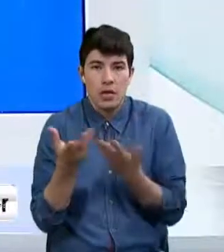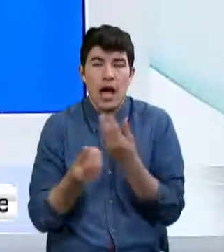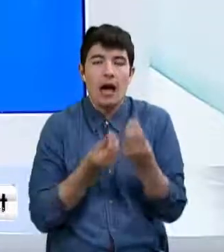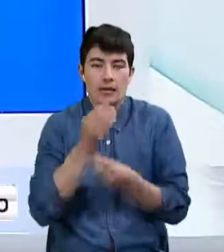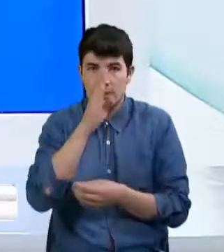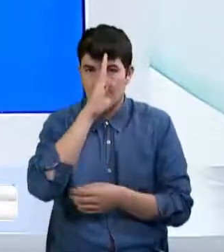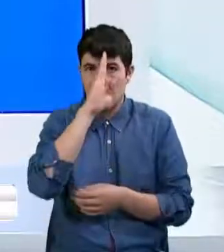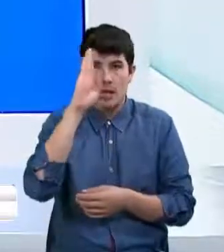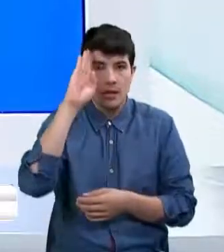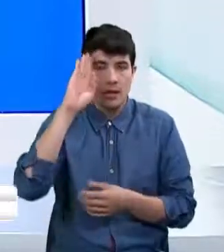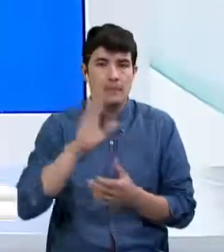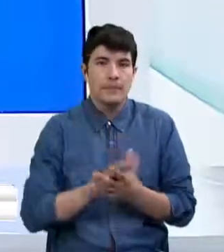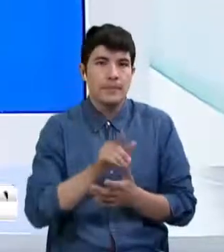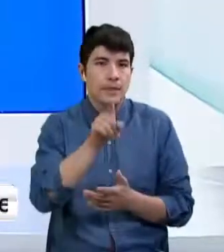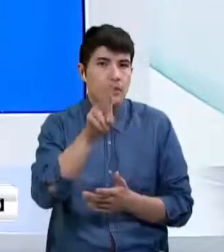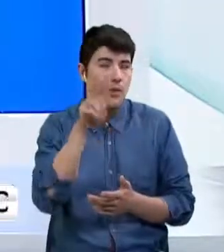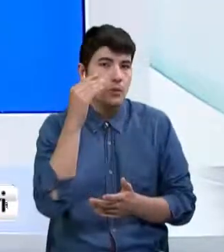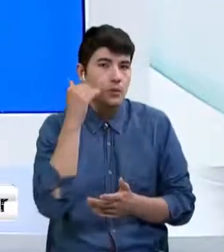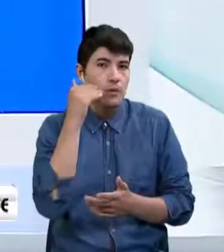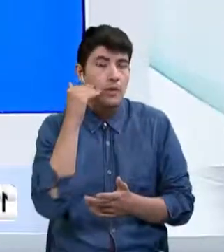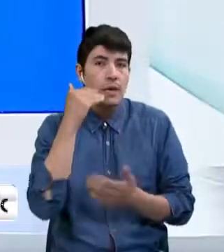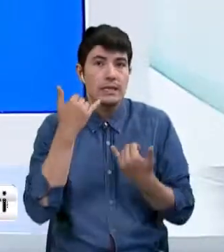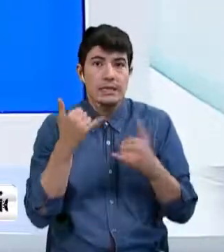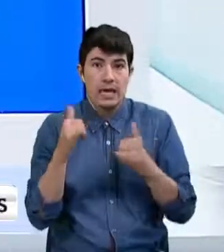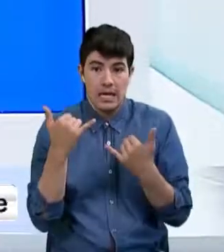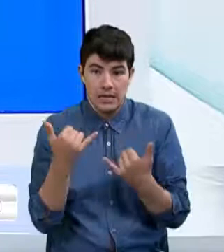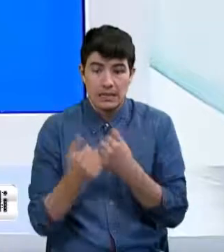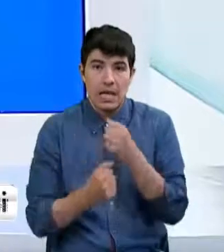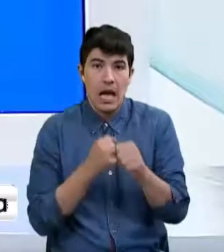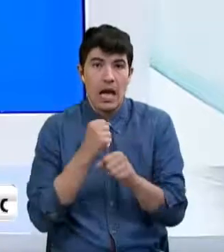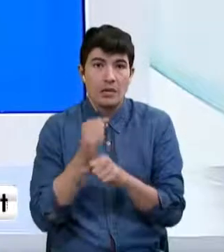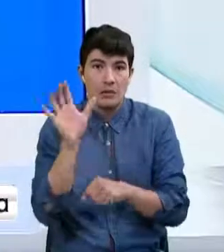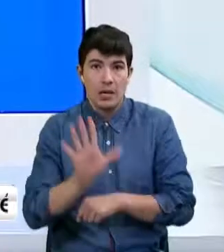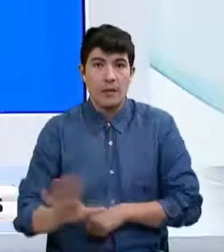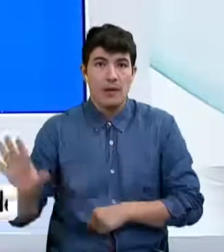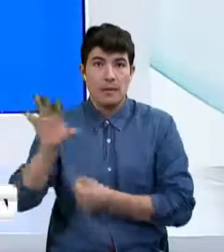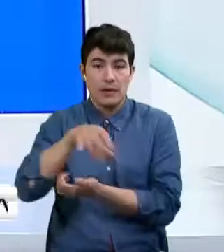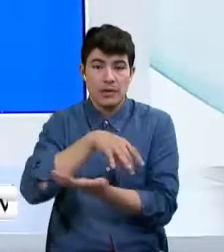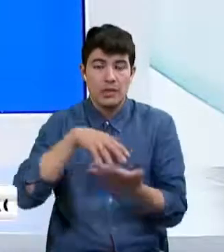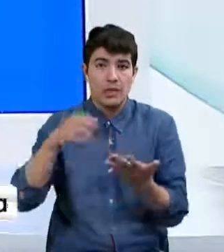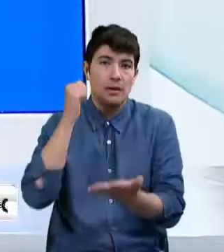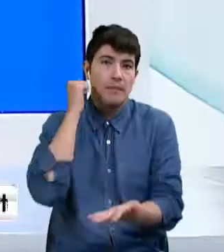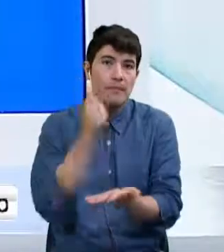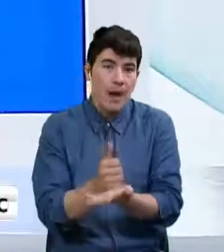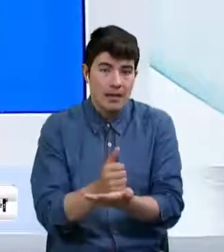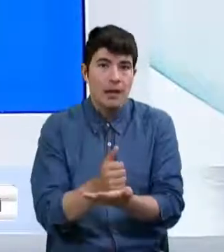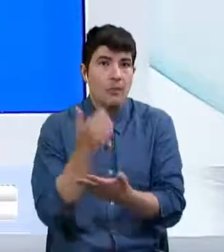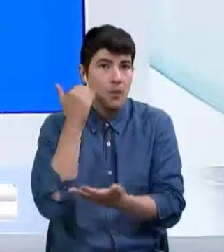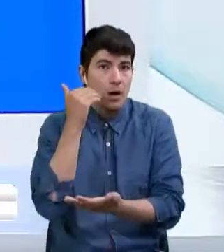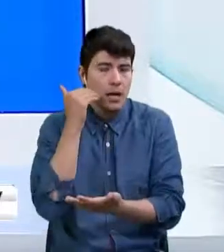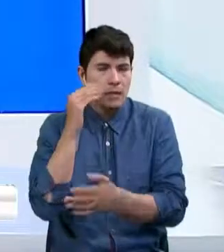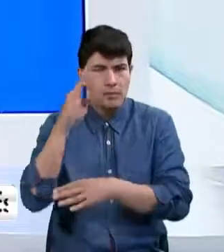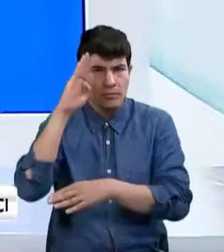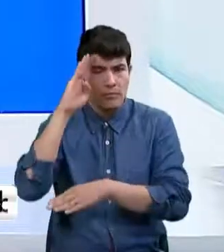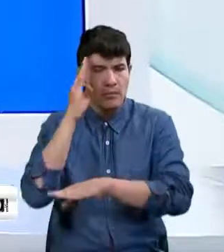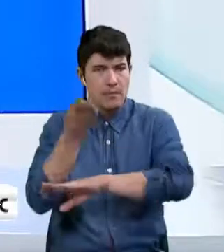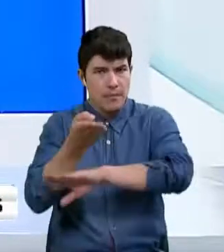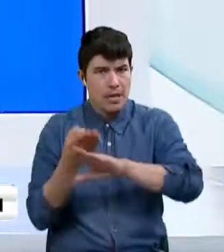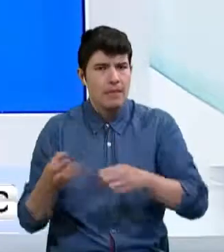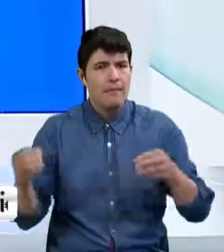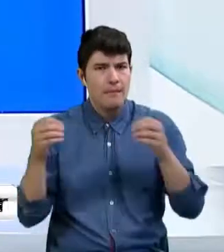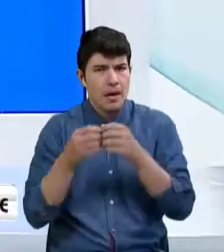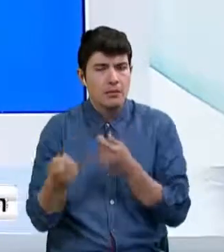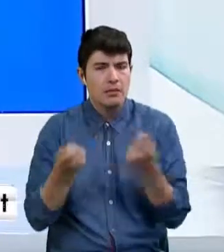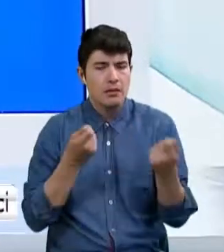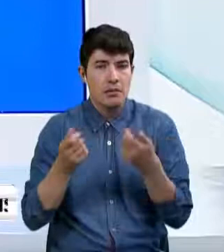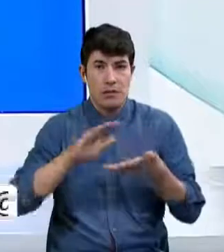y doce mujeres han sido asesinadas en el departamento de santander las autoridades piden más regulación y denuncias